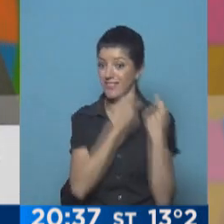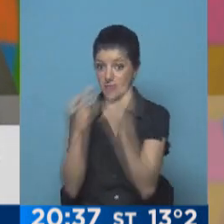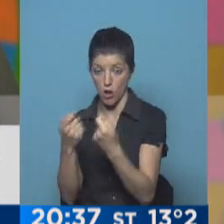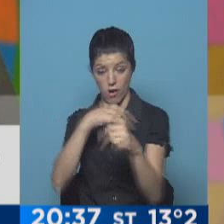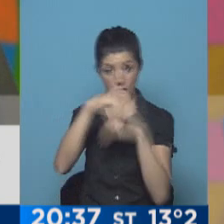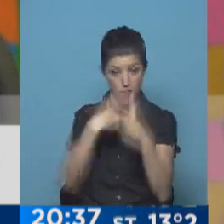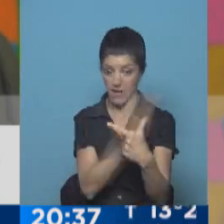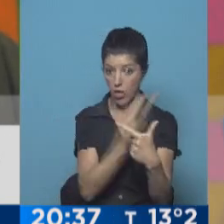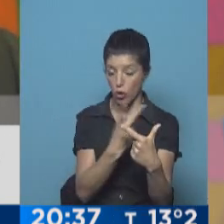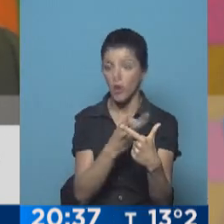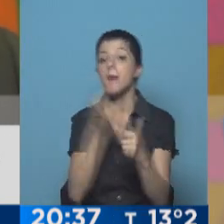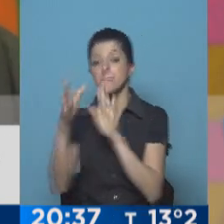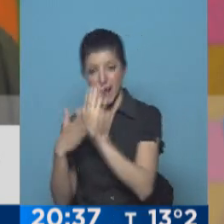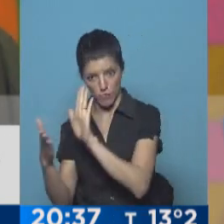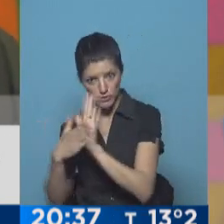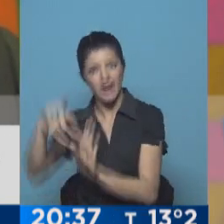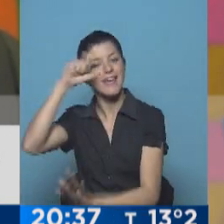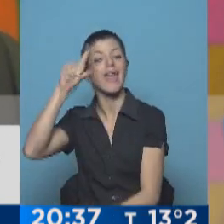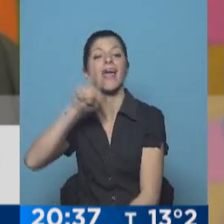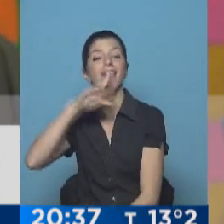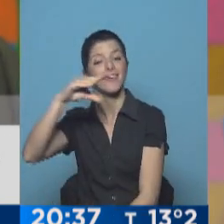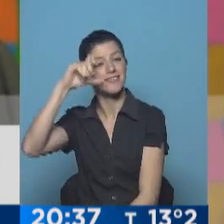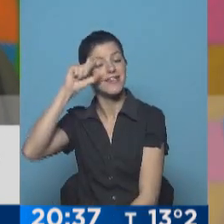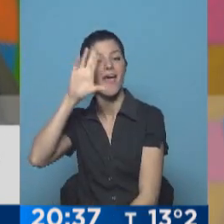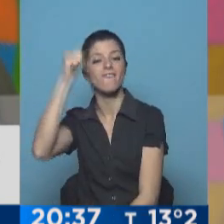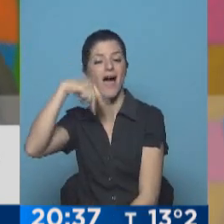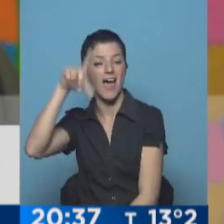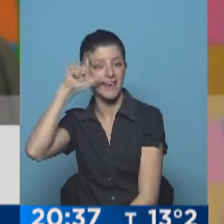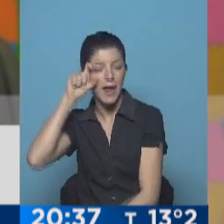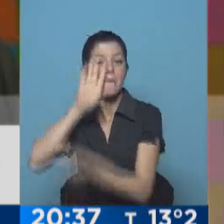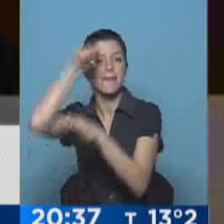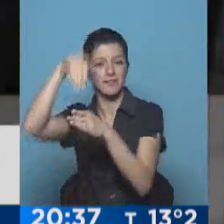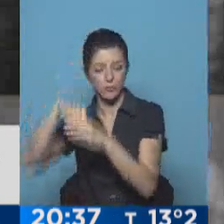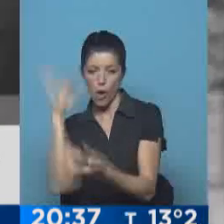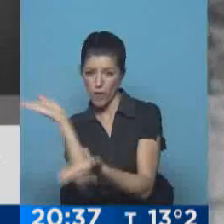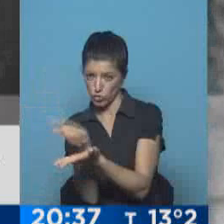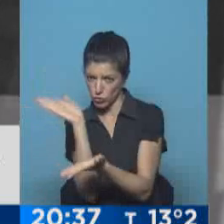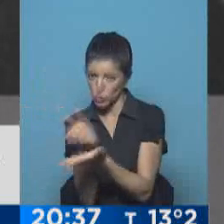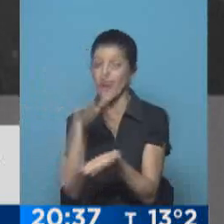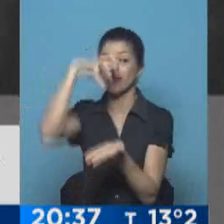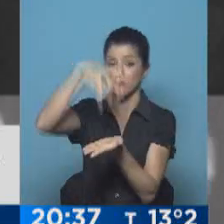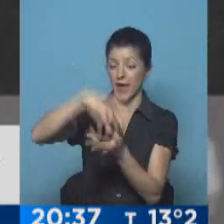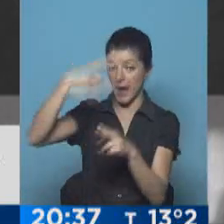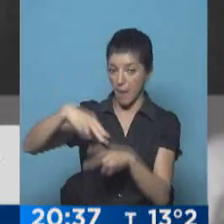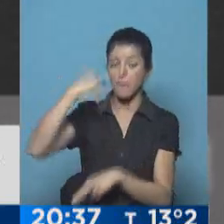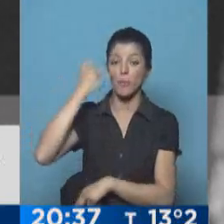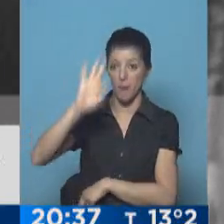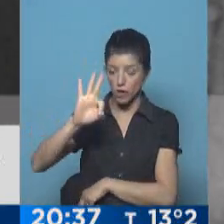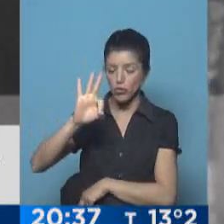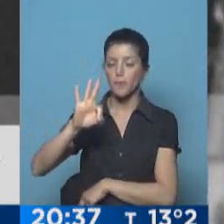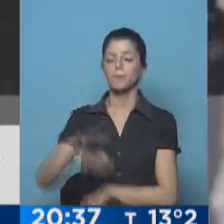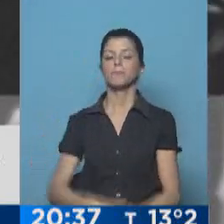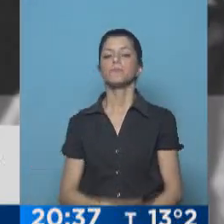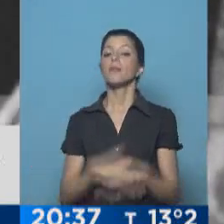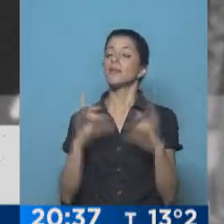demostrar que echevarne participó de diferentes actos de tortura en campo de mayo y bueno y la familia eh